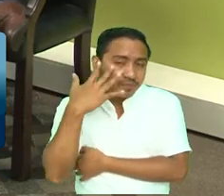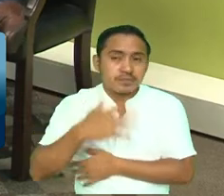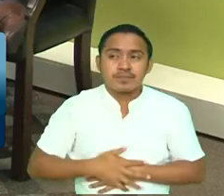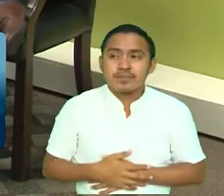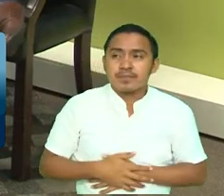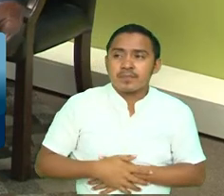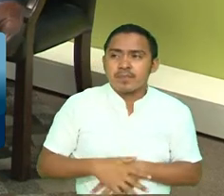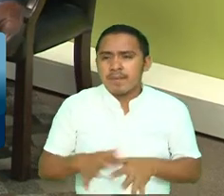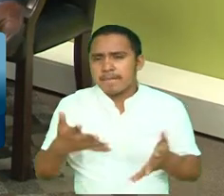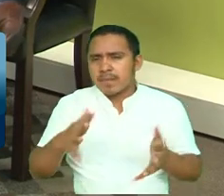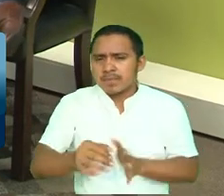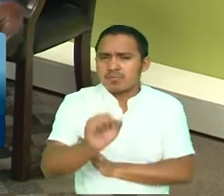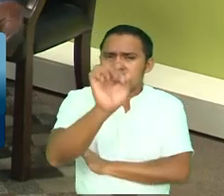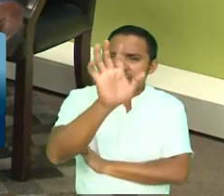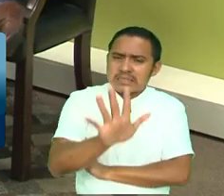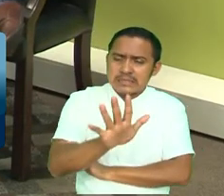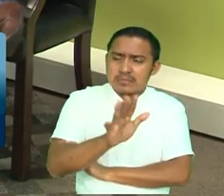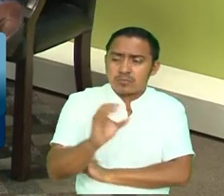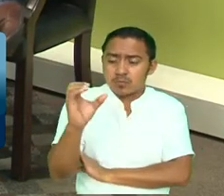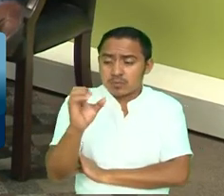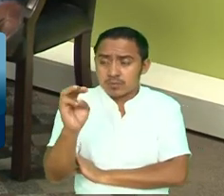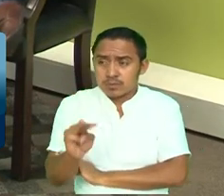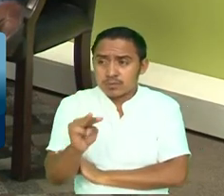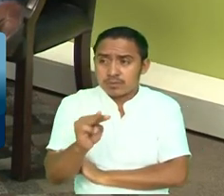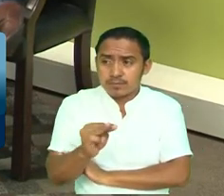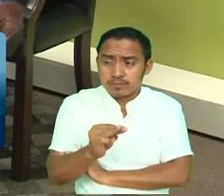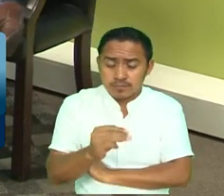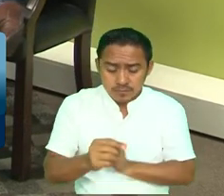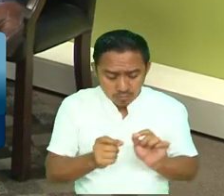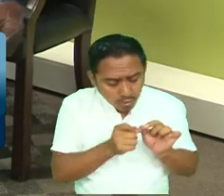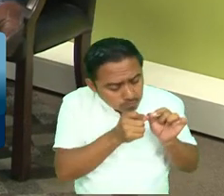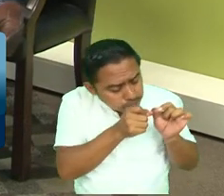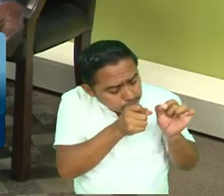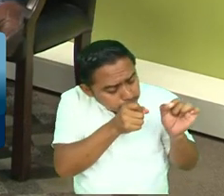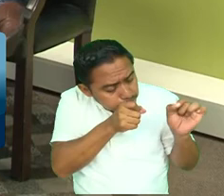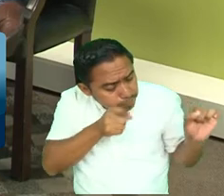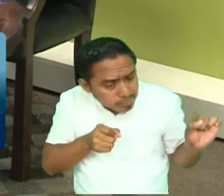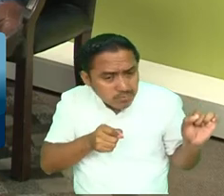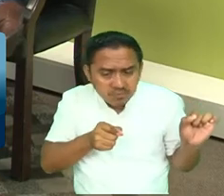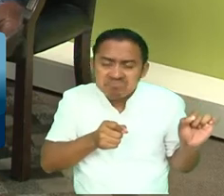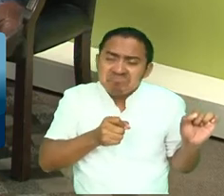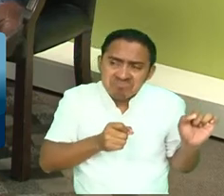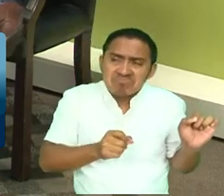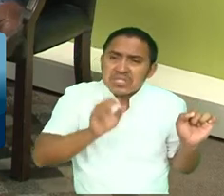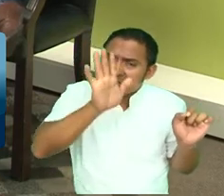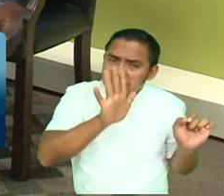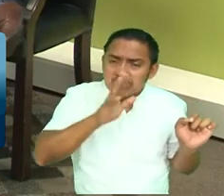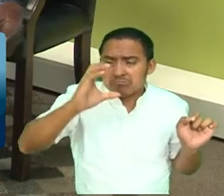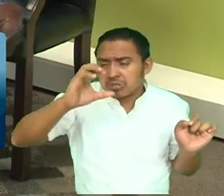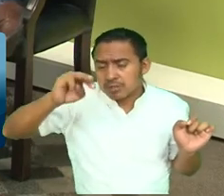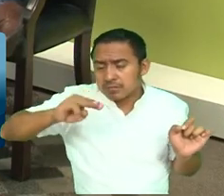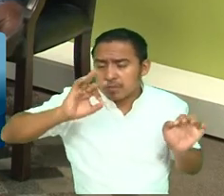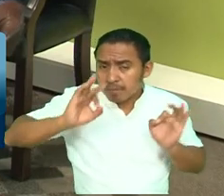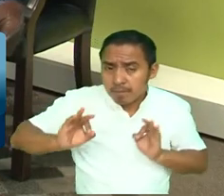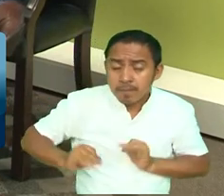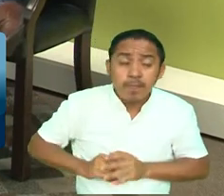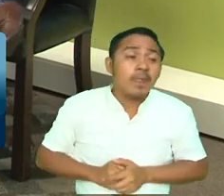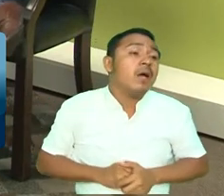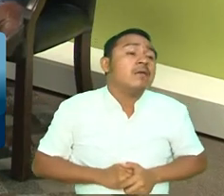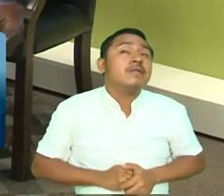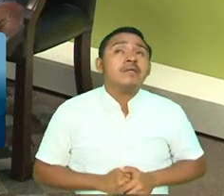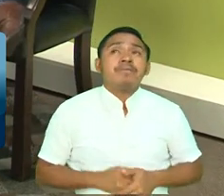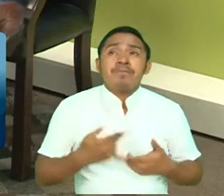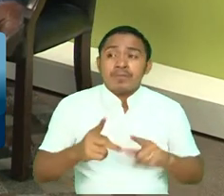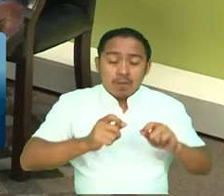mide menos de 5 centímetros, ¿verdad? Nosotros la vemos con una regla, vemos menos de 5, una mancha pequeña, está bien. Pero cuando ya